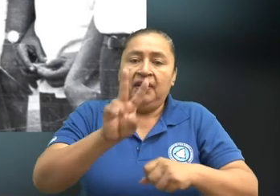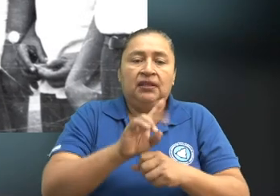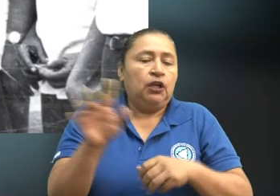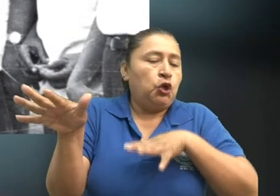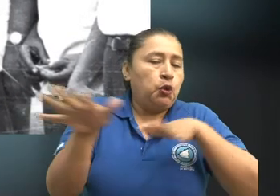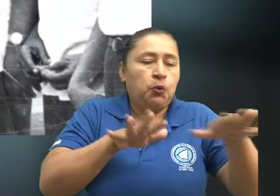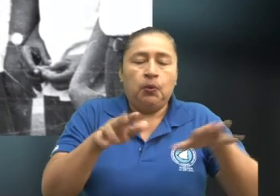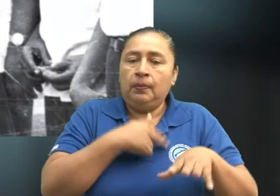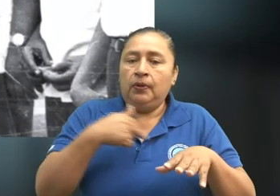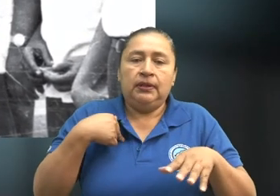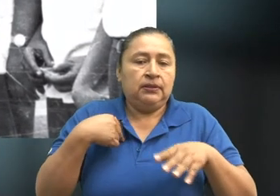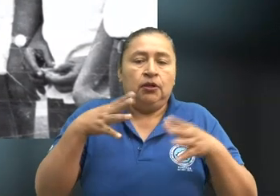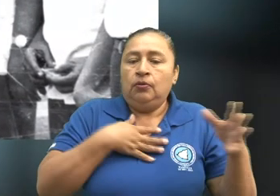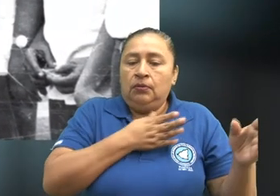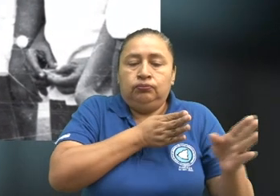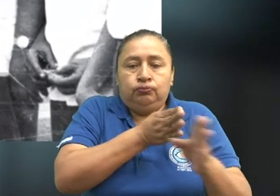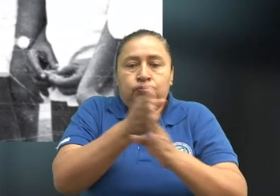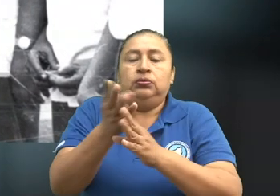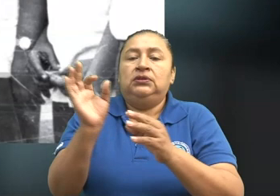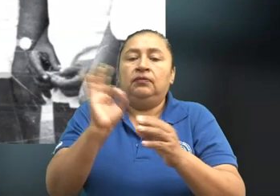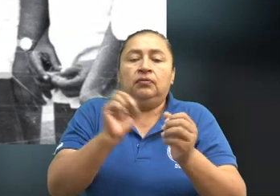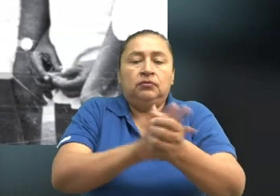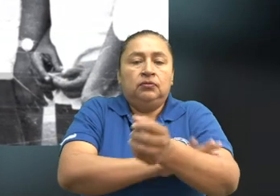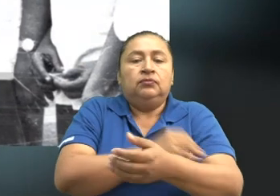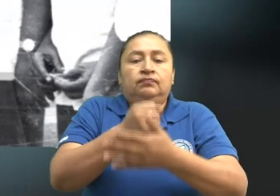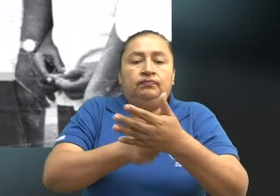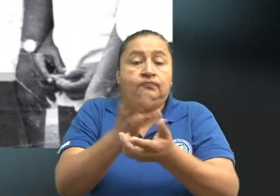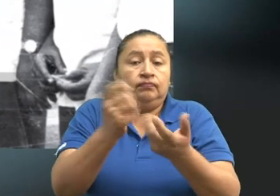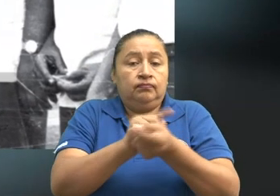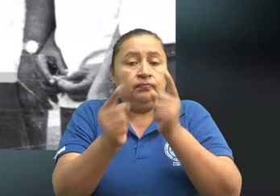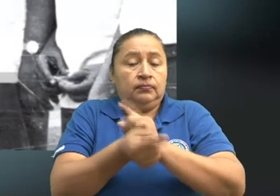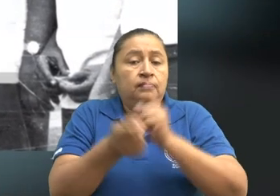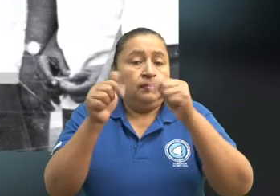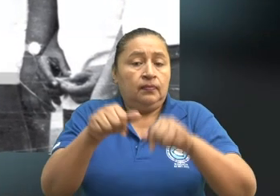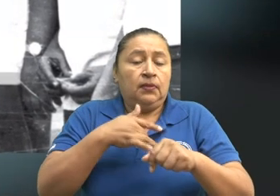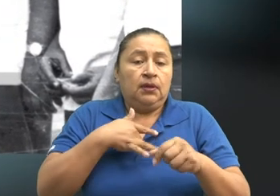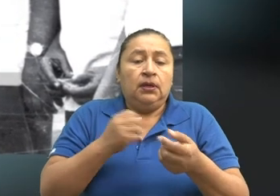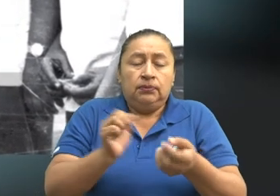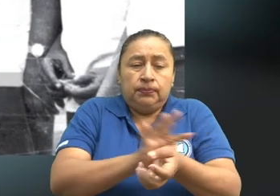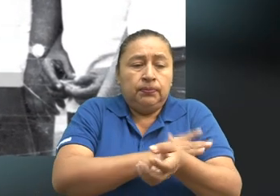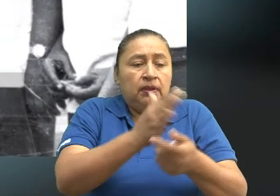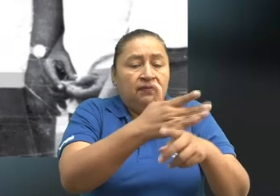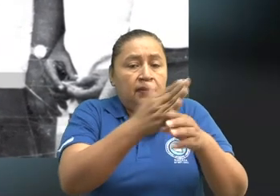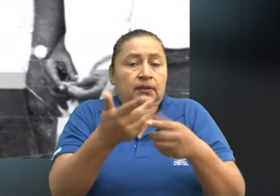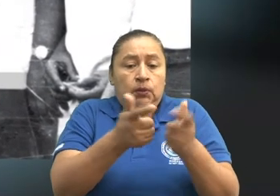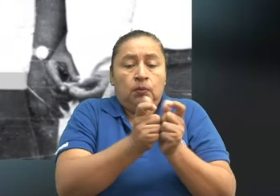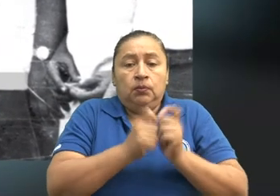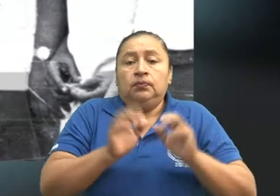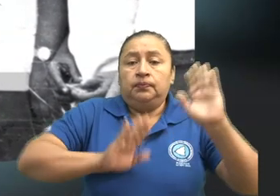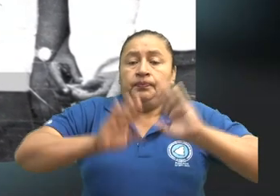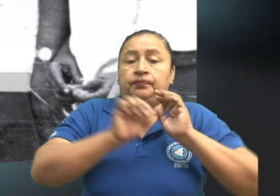en la capacidad de canalizar todo ese sentimiento de lucha y de cambio que salía de todos los sectores que participaron en esa